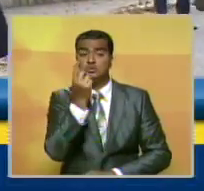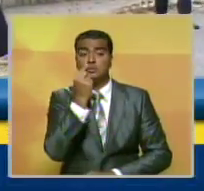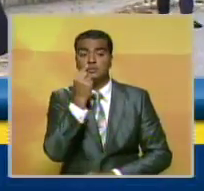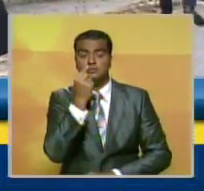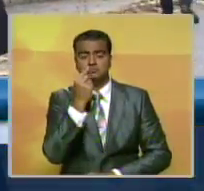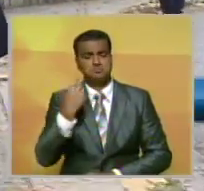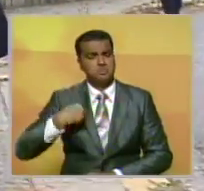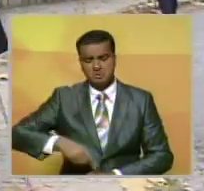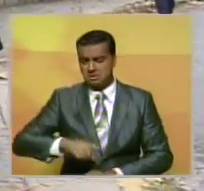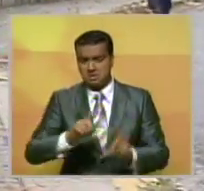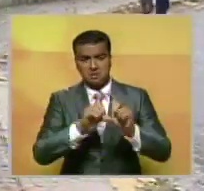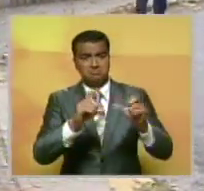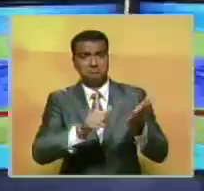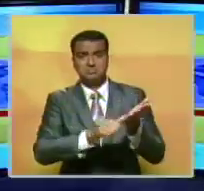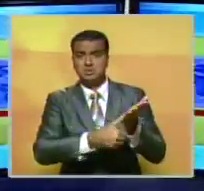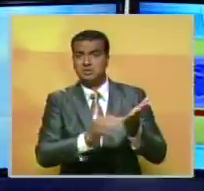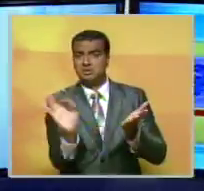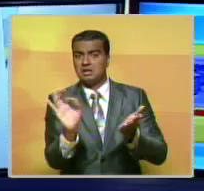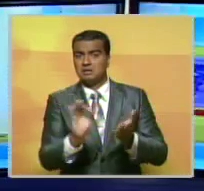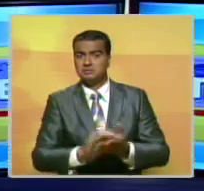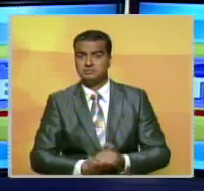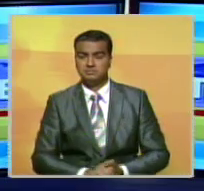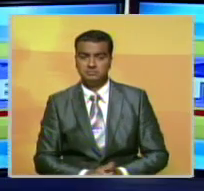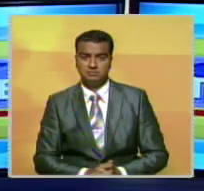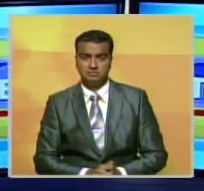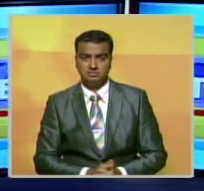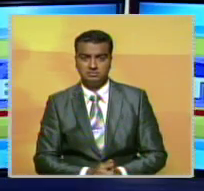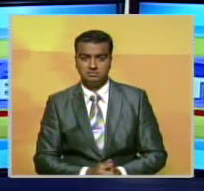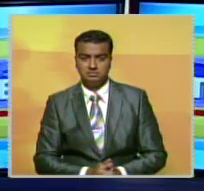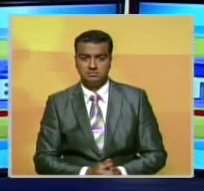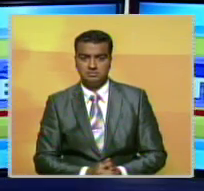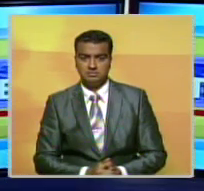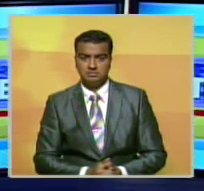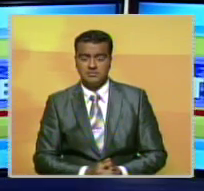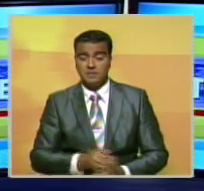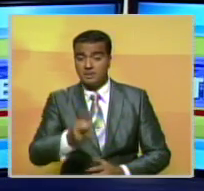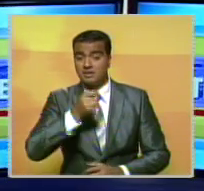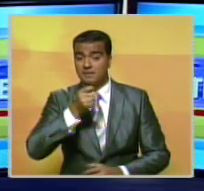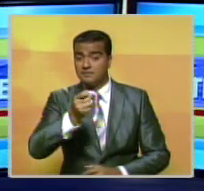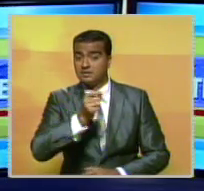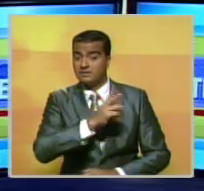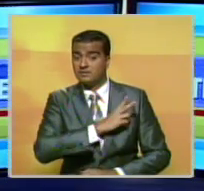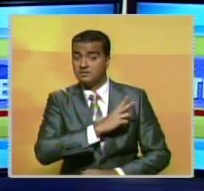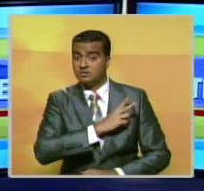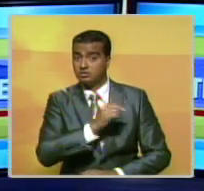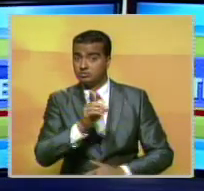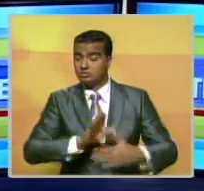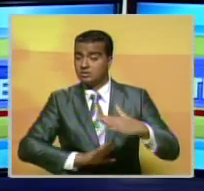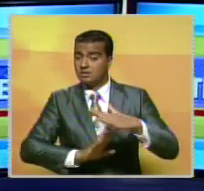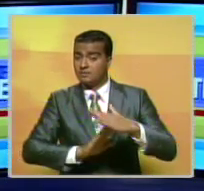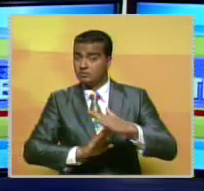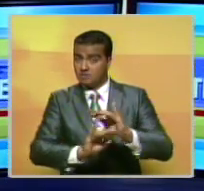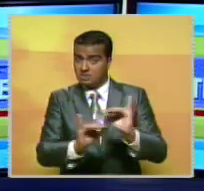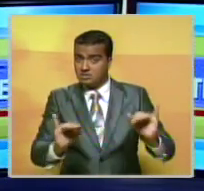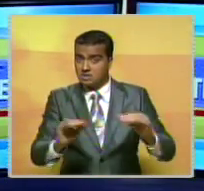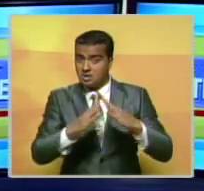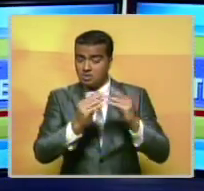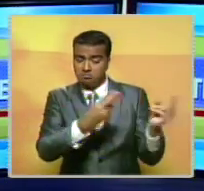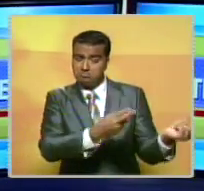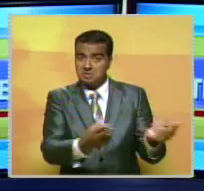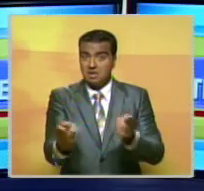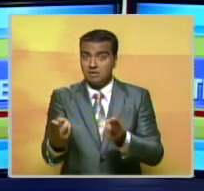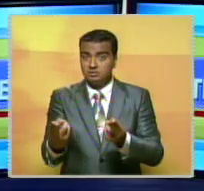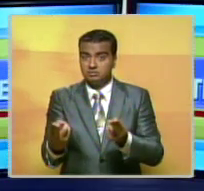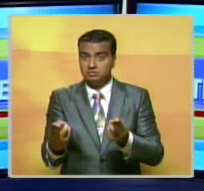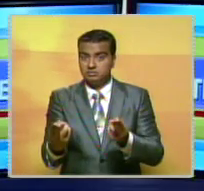no portaban identificación. Amigos, llega el momento de entrevista a Venevisión al regreso, así que desde ya todos están